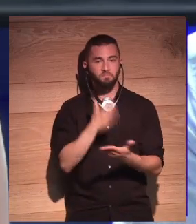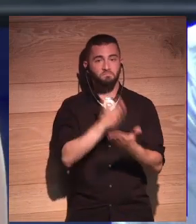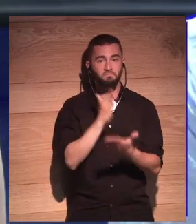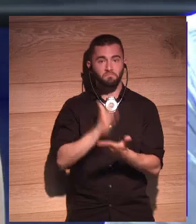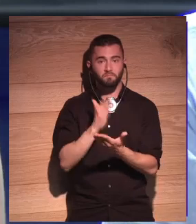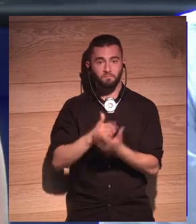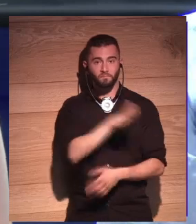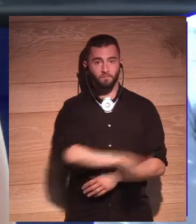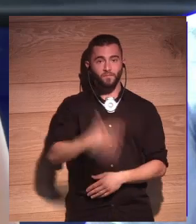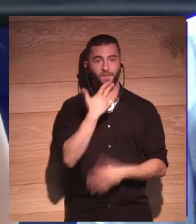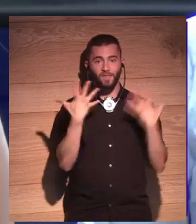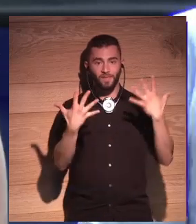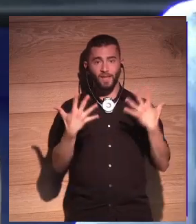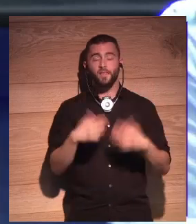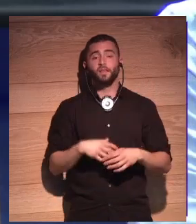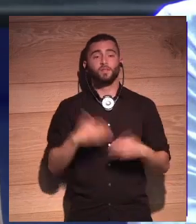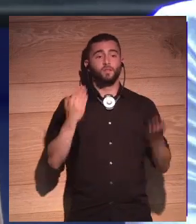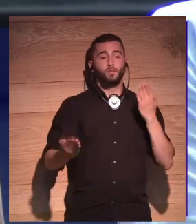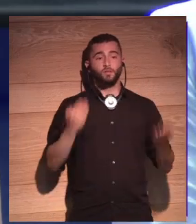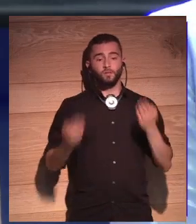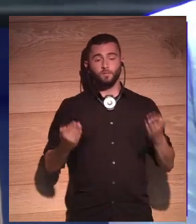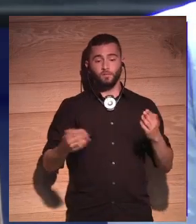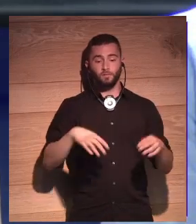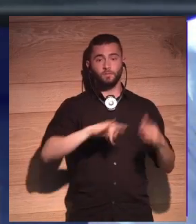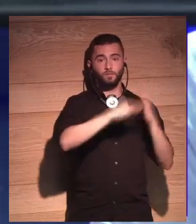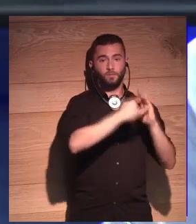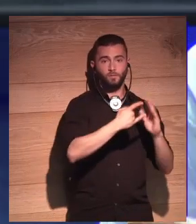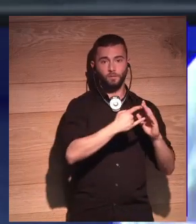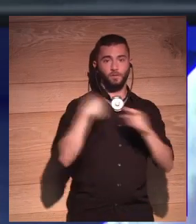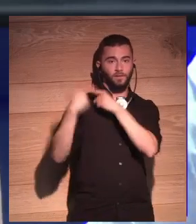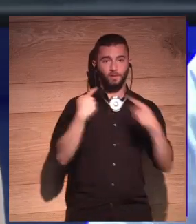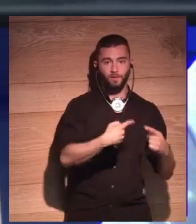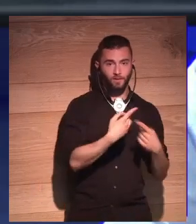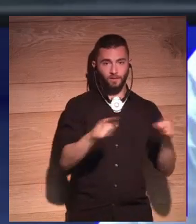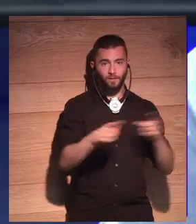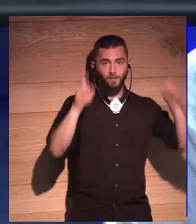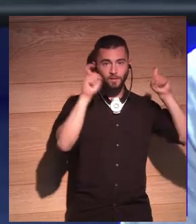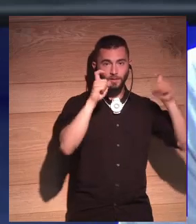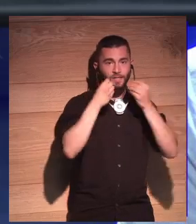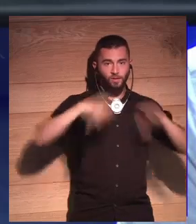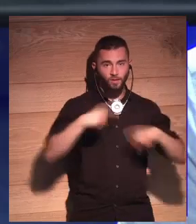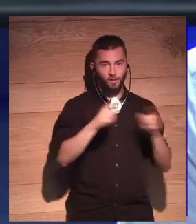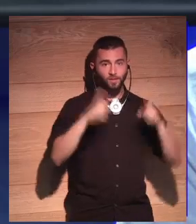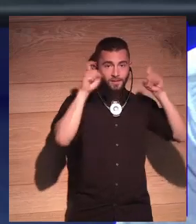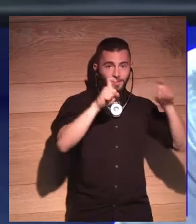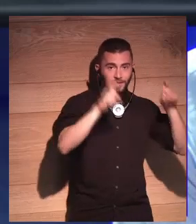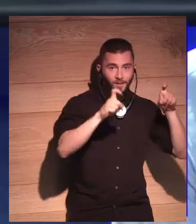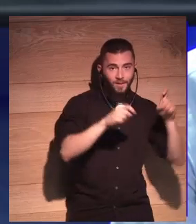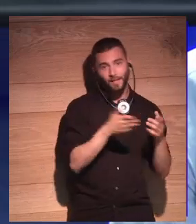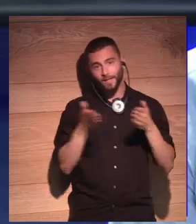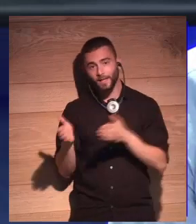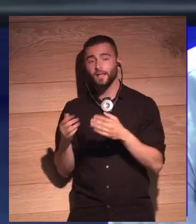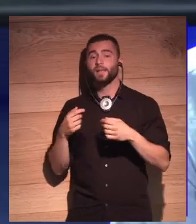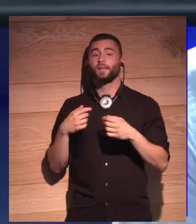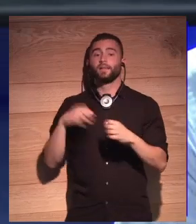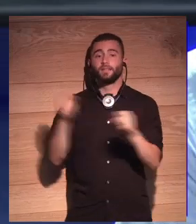10 años, comparando metodologías tradicionales de enseñanza de la música y de la historia de la música y el